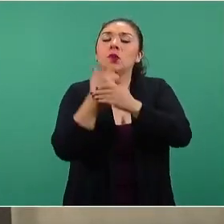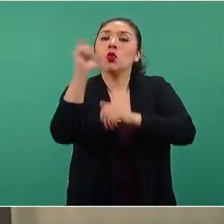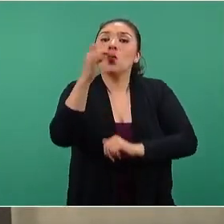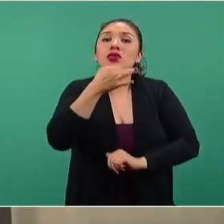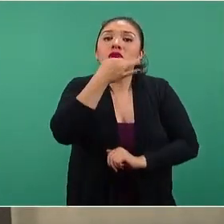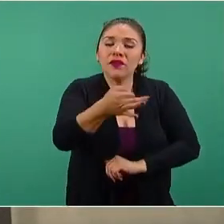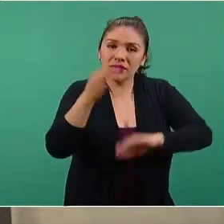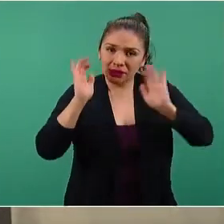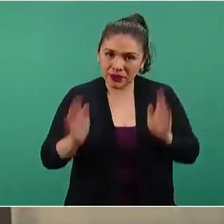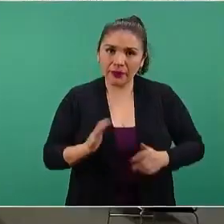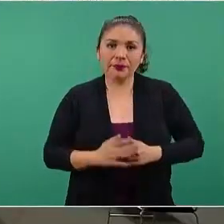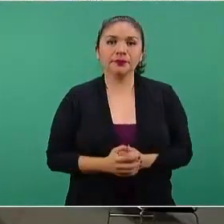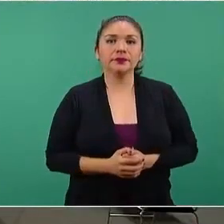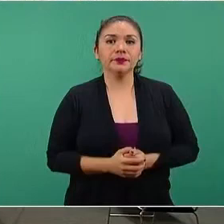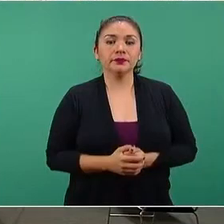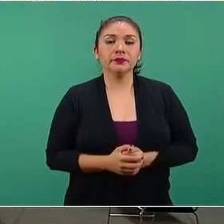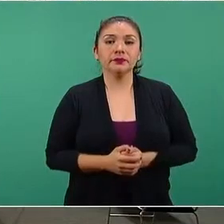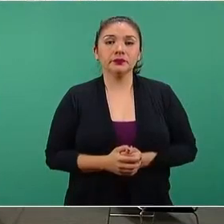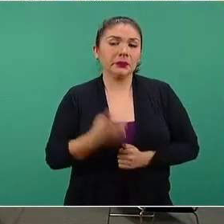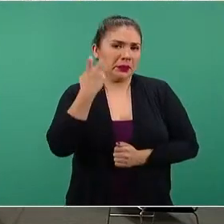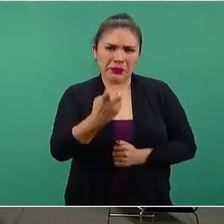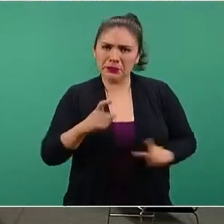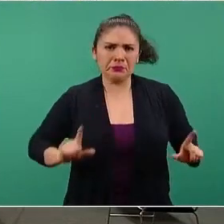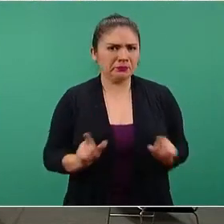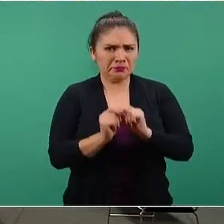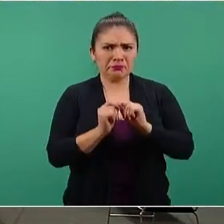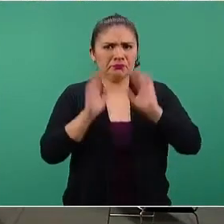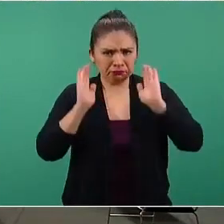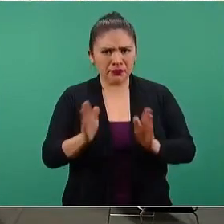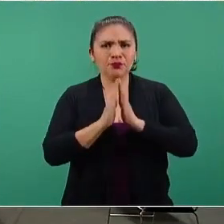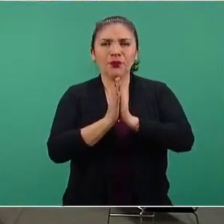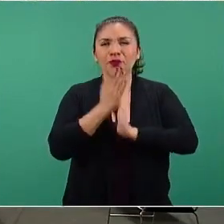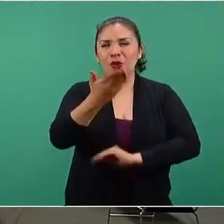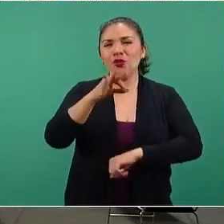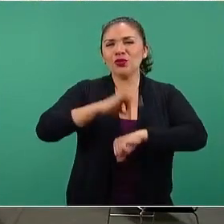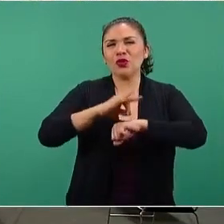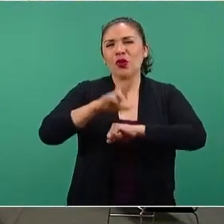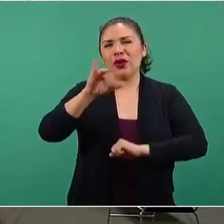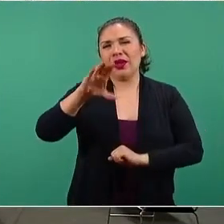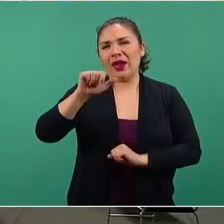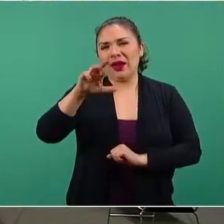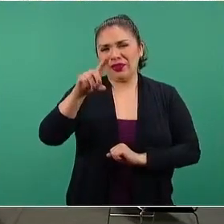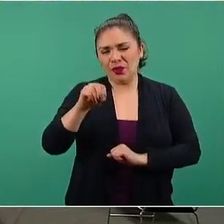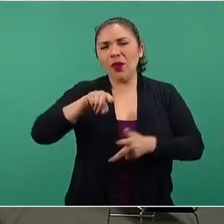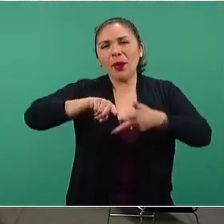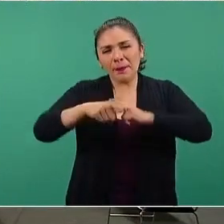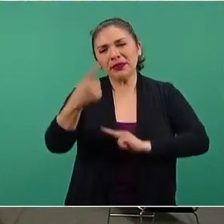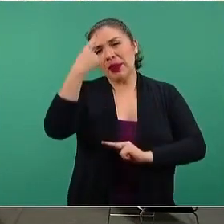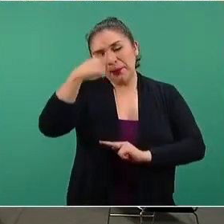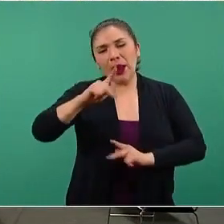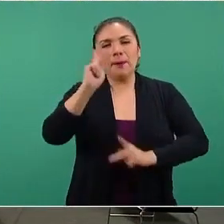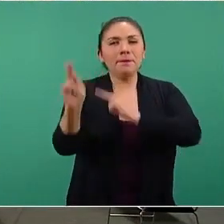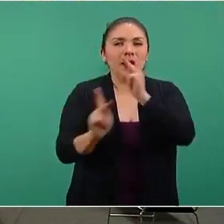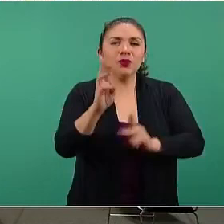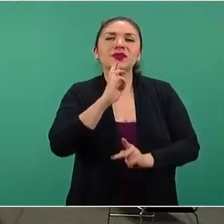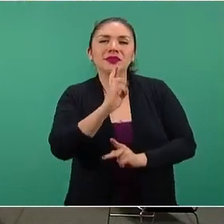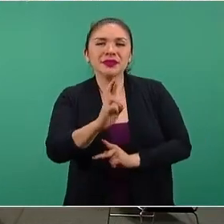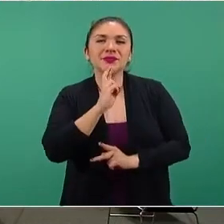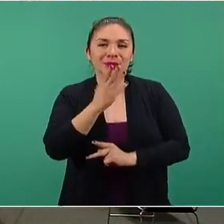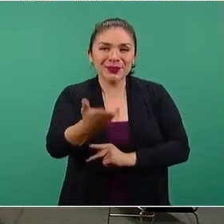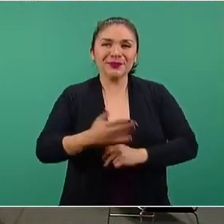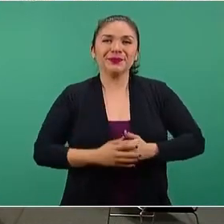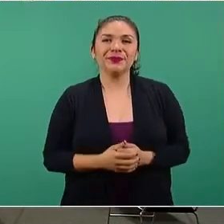turno. Aquí lo dejamos y le pido al doctor Ricardo Cortés si es tan amable de conducir la sesión de